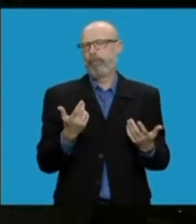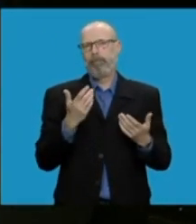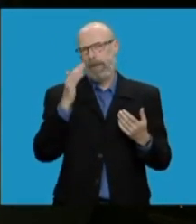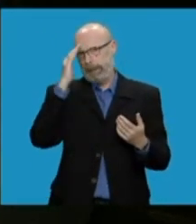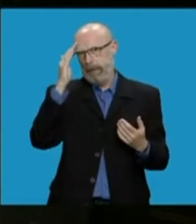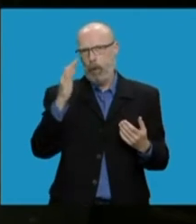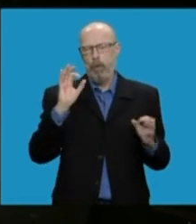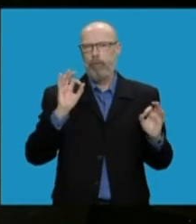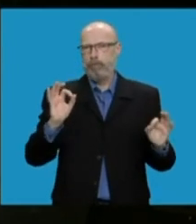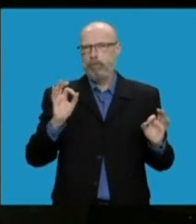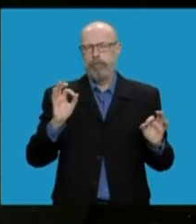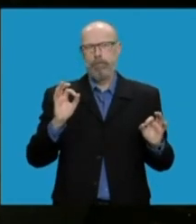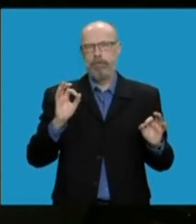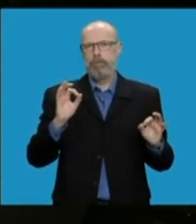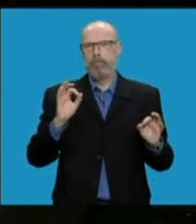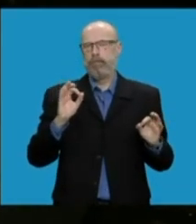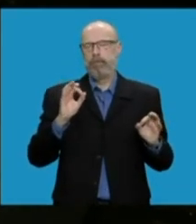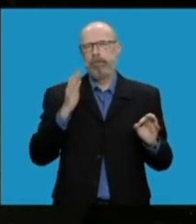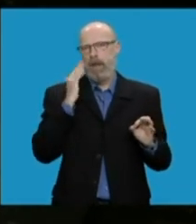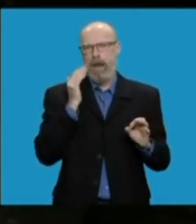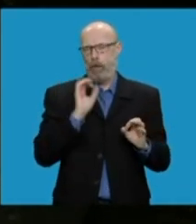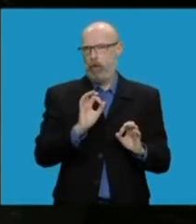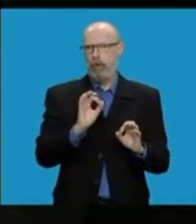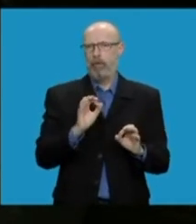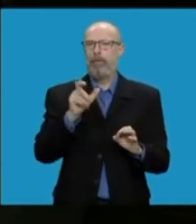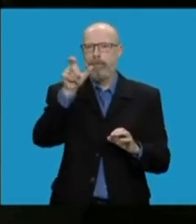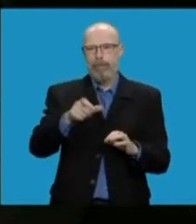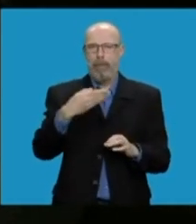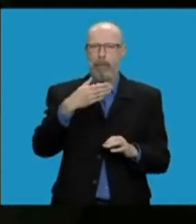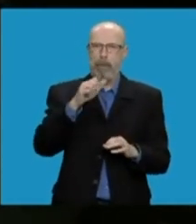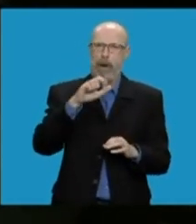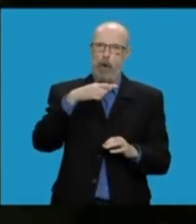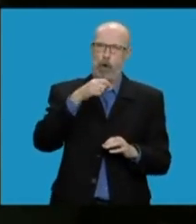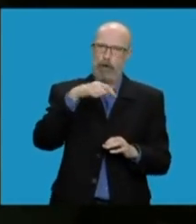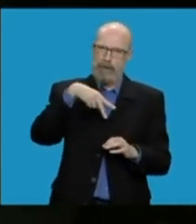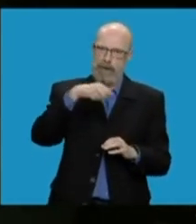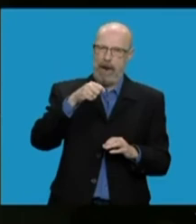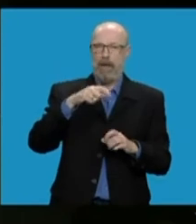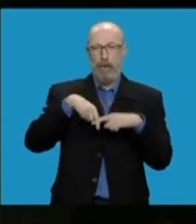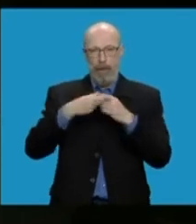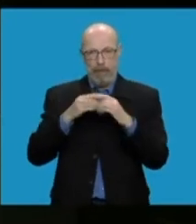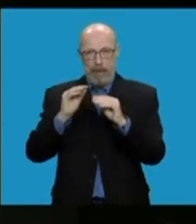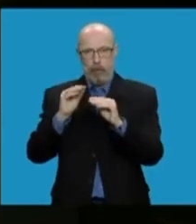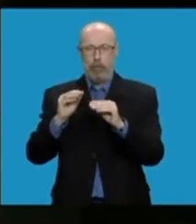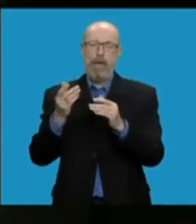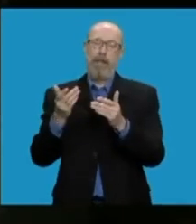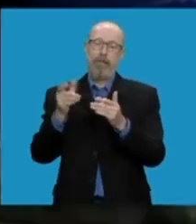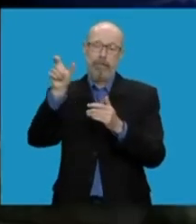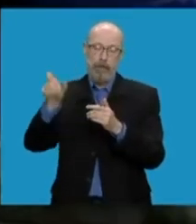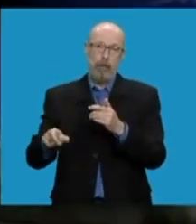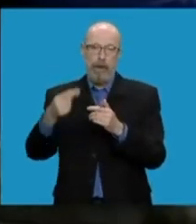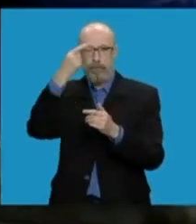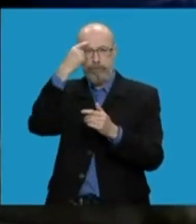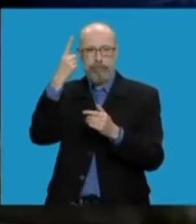saludo y un mensaje de afecto a Begoña y a la familia de nuestro siempre añorado